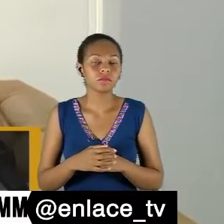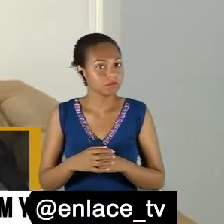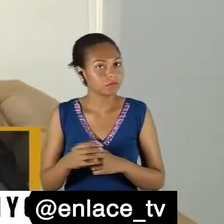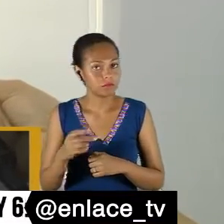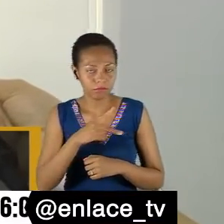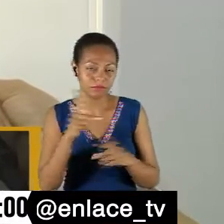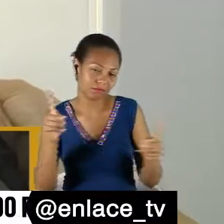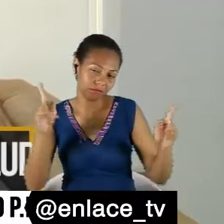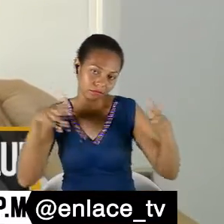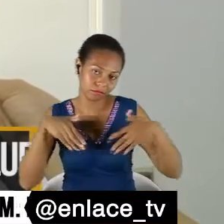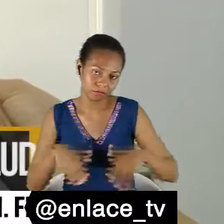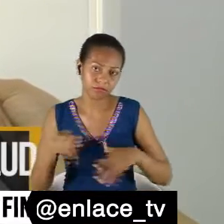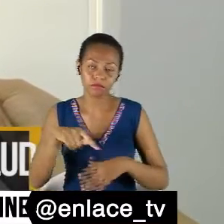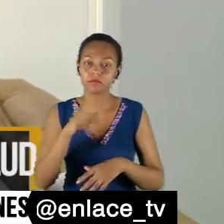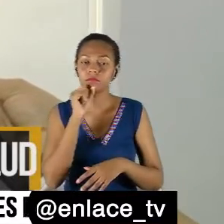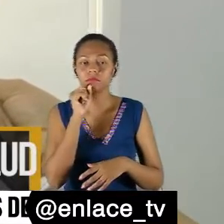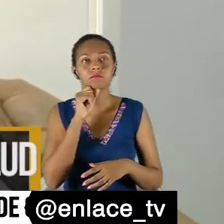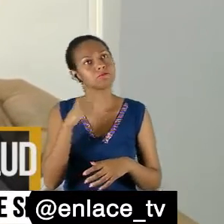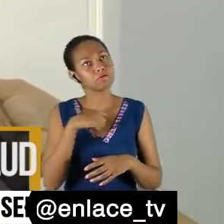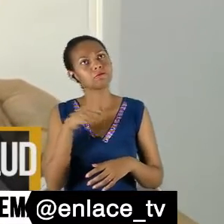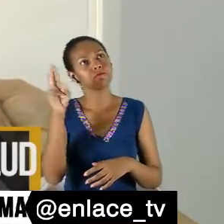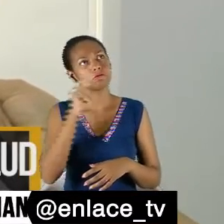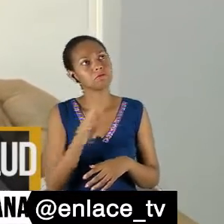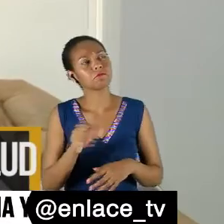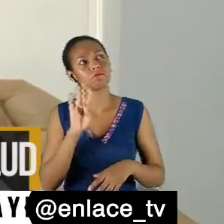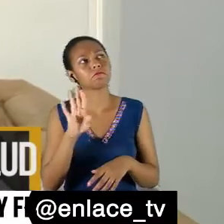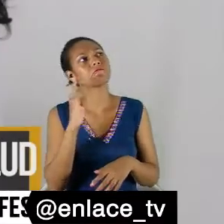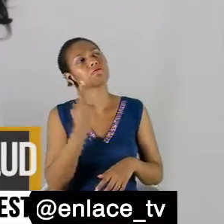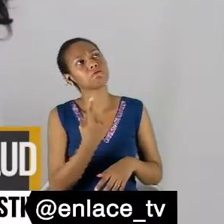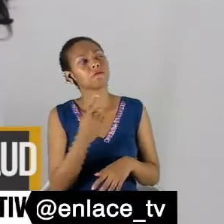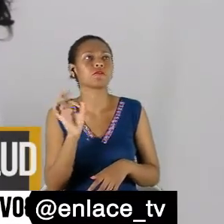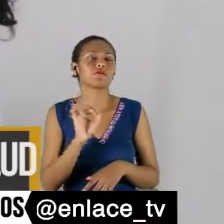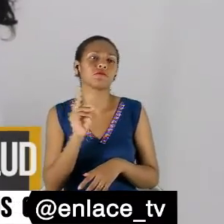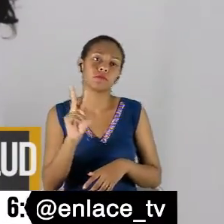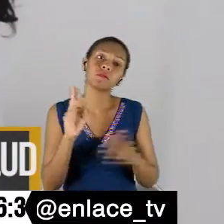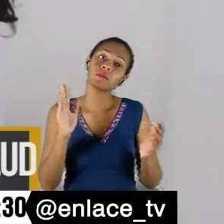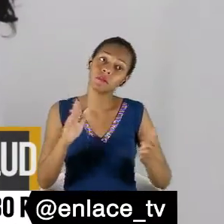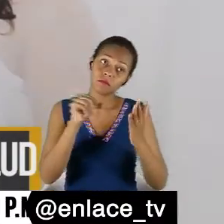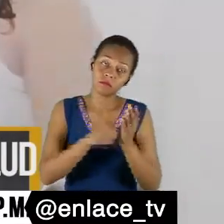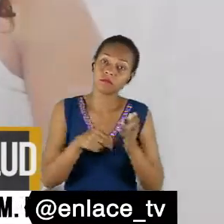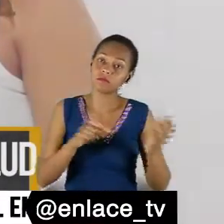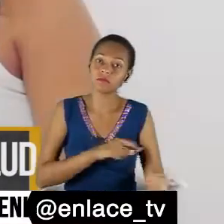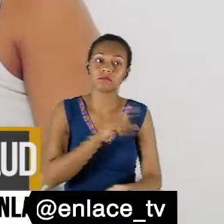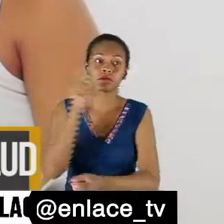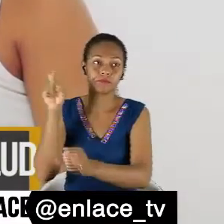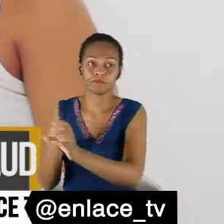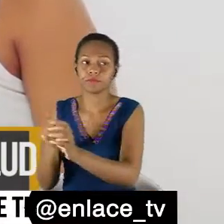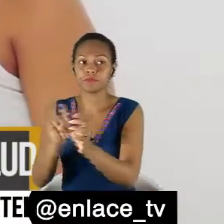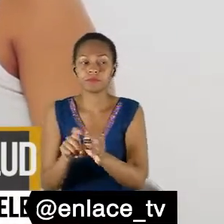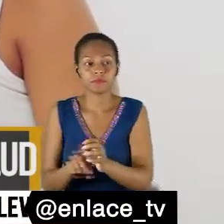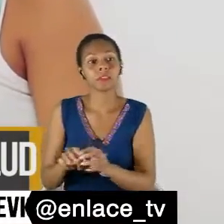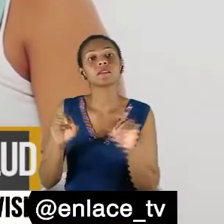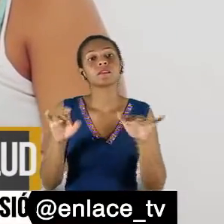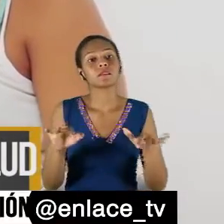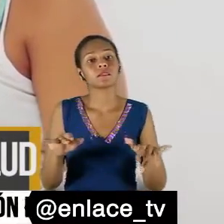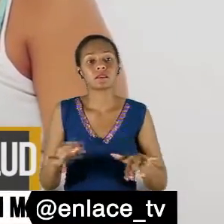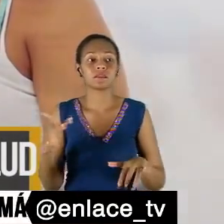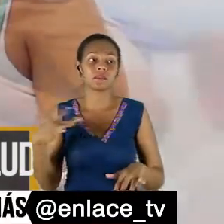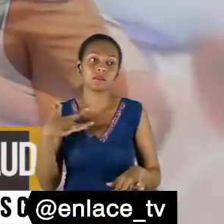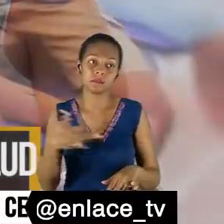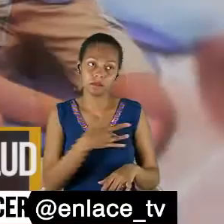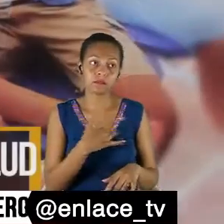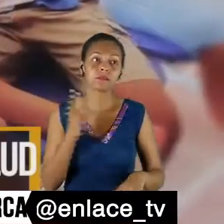barranqueños que tienen Sisbén 1 y 2 pueden acercarse con su documento de identidad. La convocatoria a esta jornada de afiliación la hace la Secretaría Local de Salud y